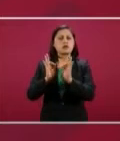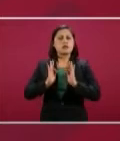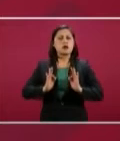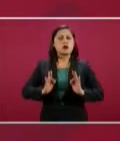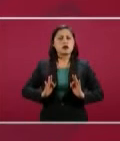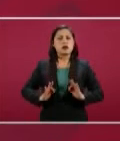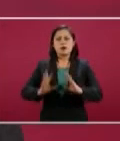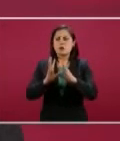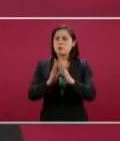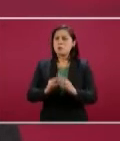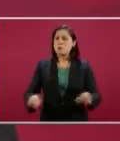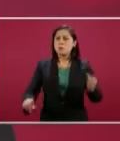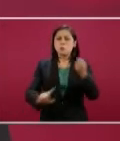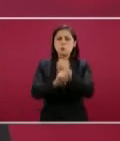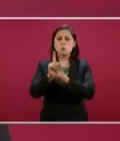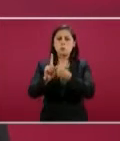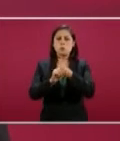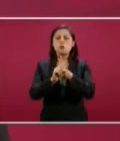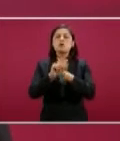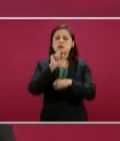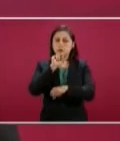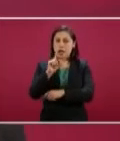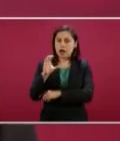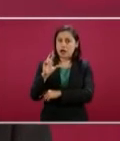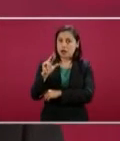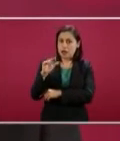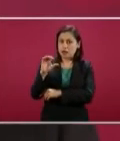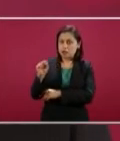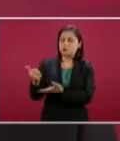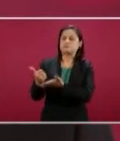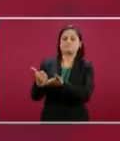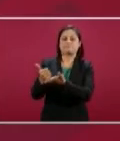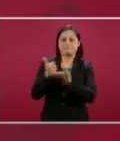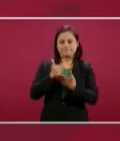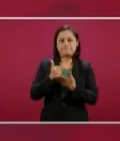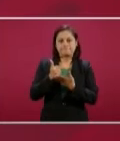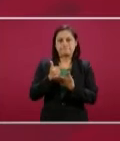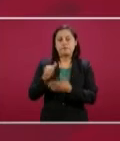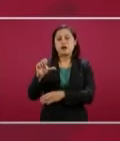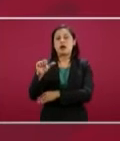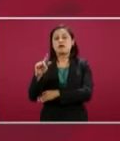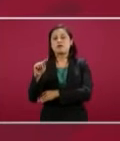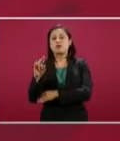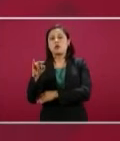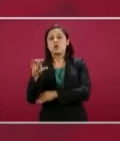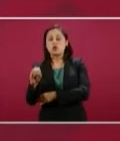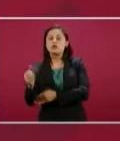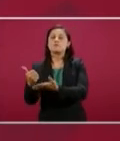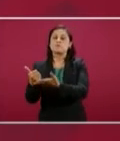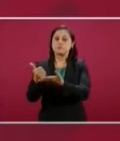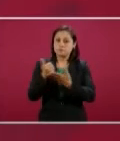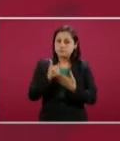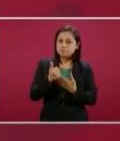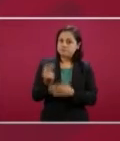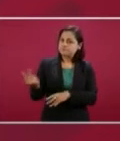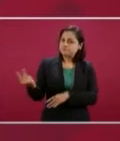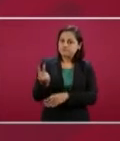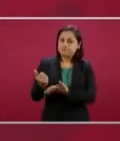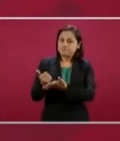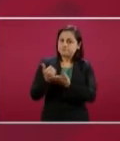electricidad, eligió a un nuevo presidente comisionado luego de que el Senado eligiera a Leopoldo Vicente Merchi García